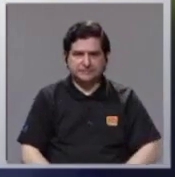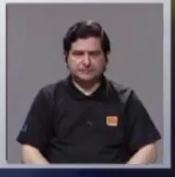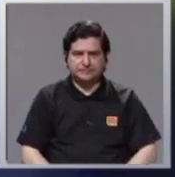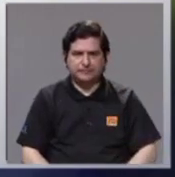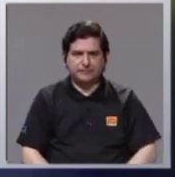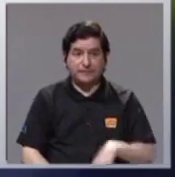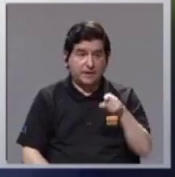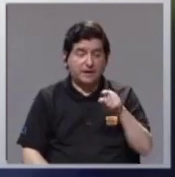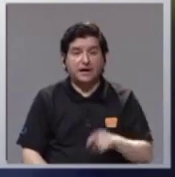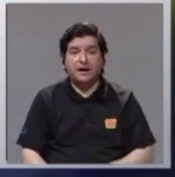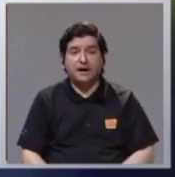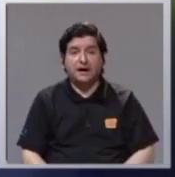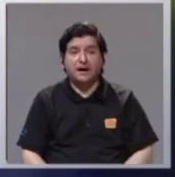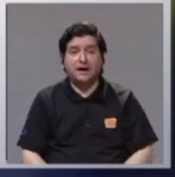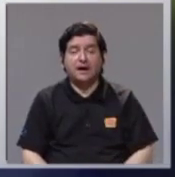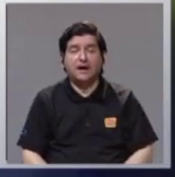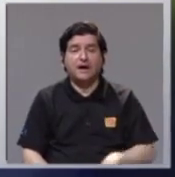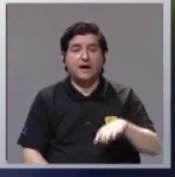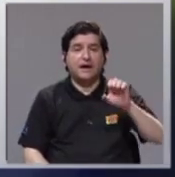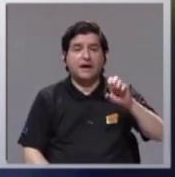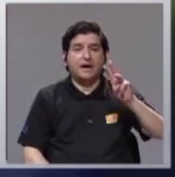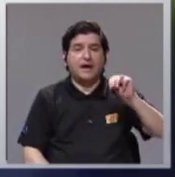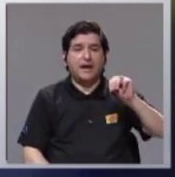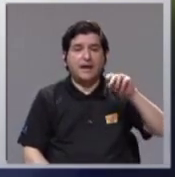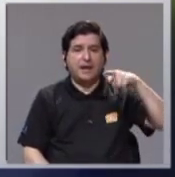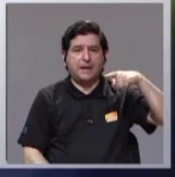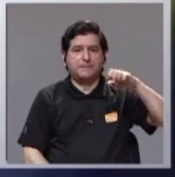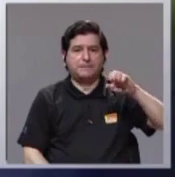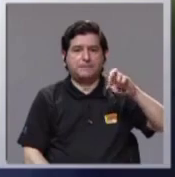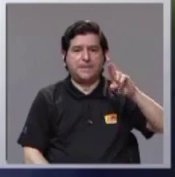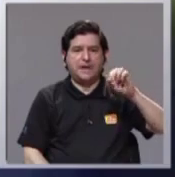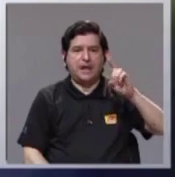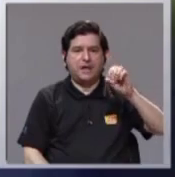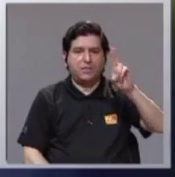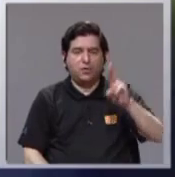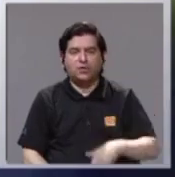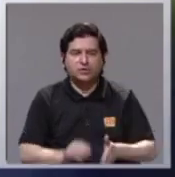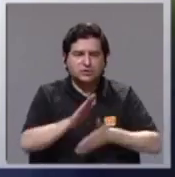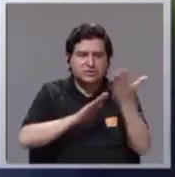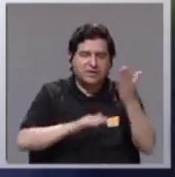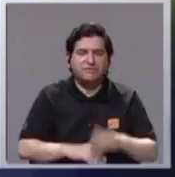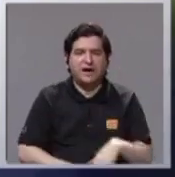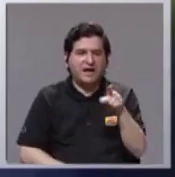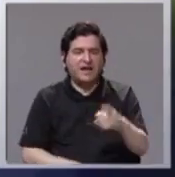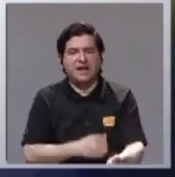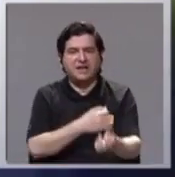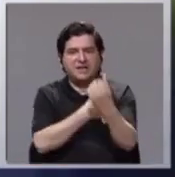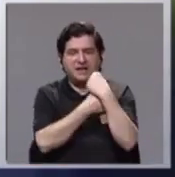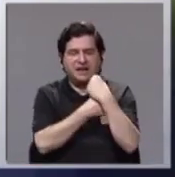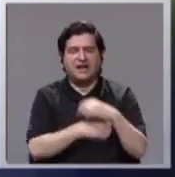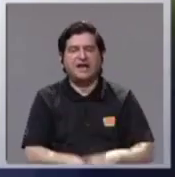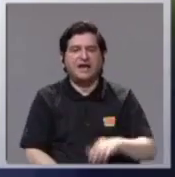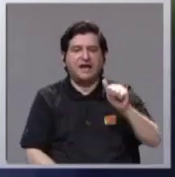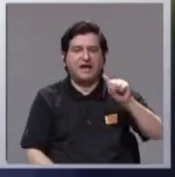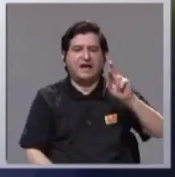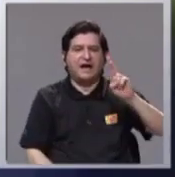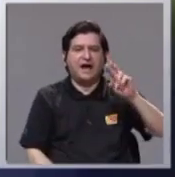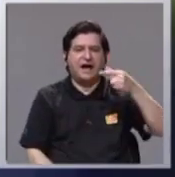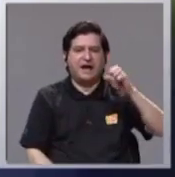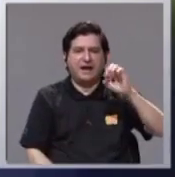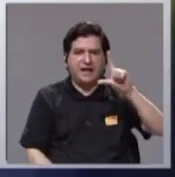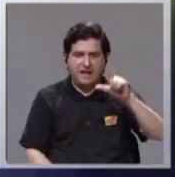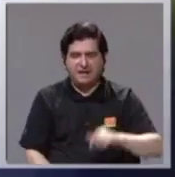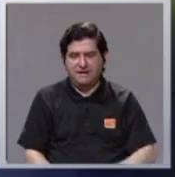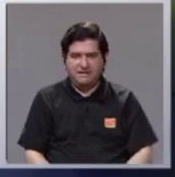1543, se va el emperador después de la derrota frente a Argel. Como se sabe,